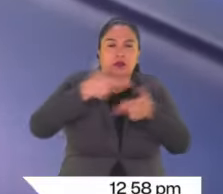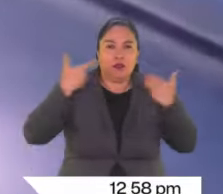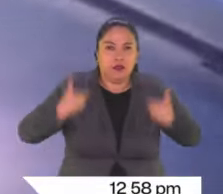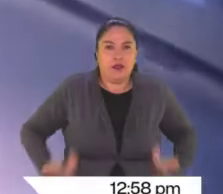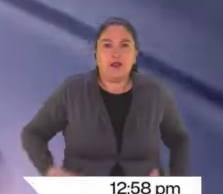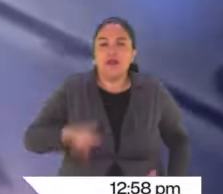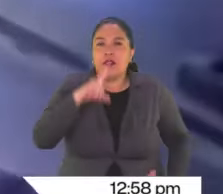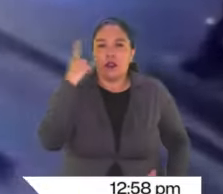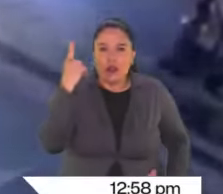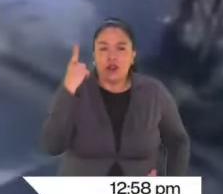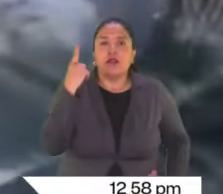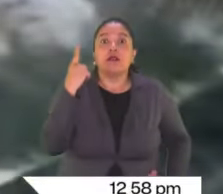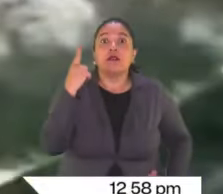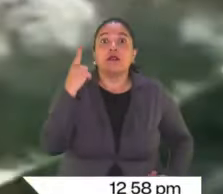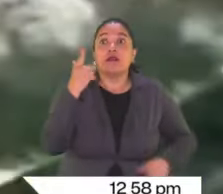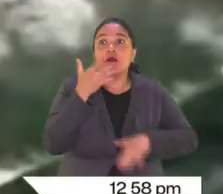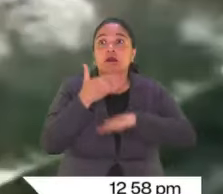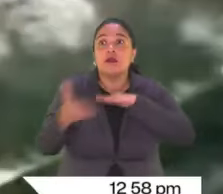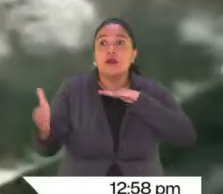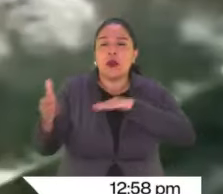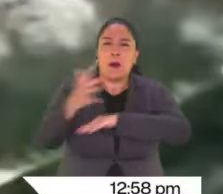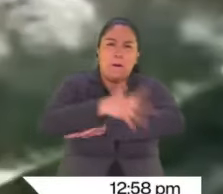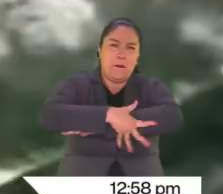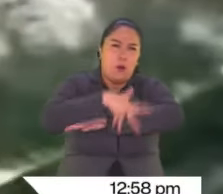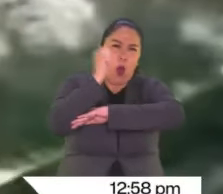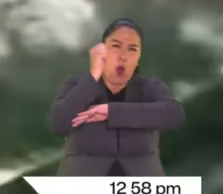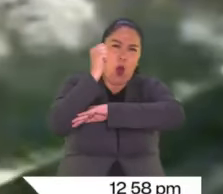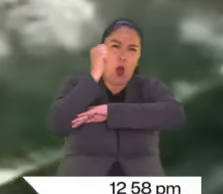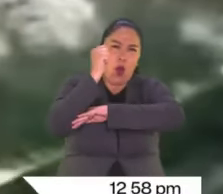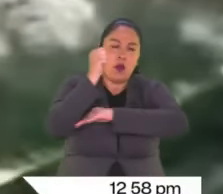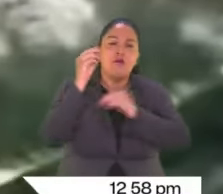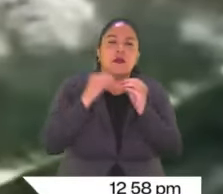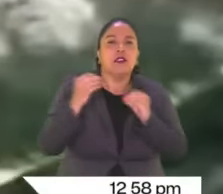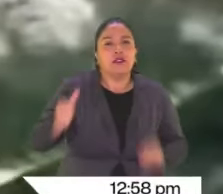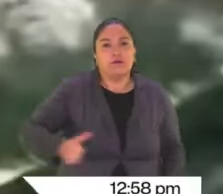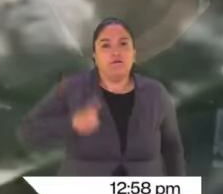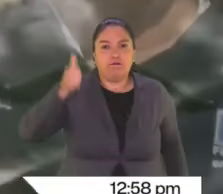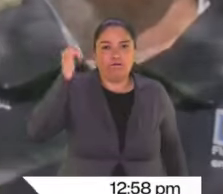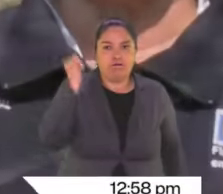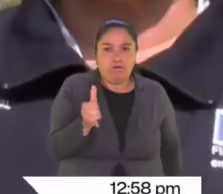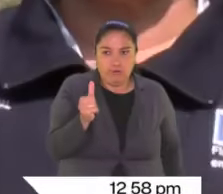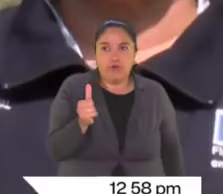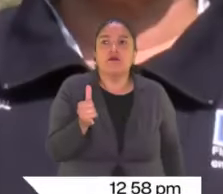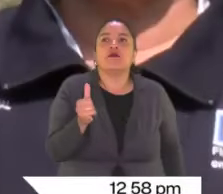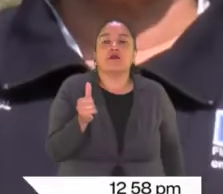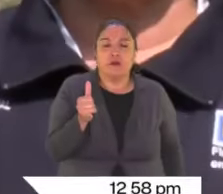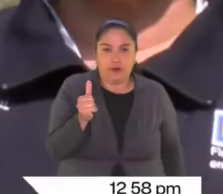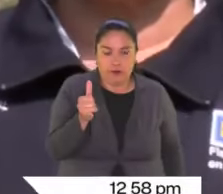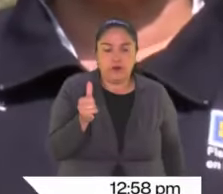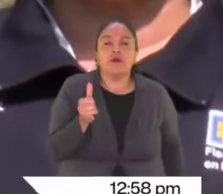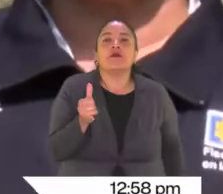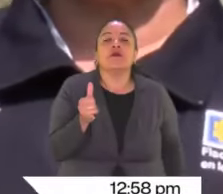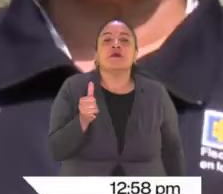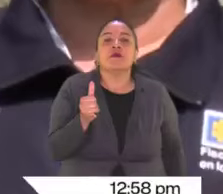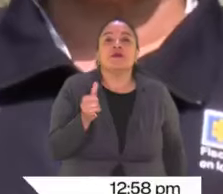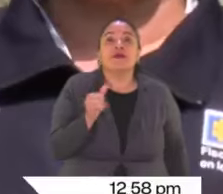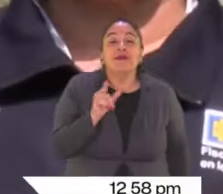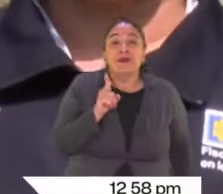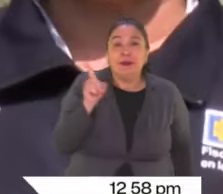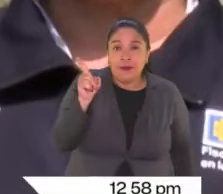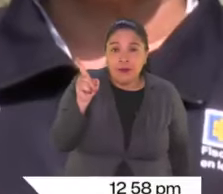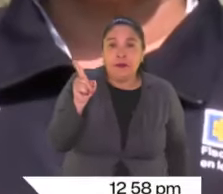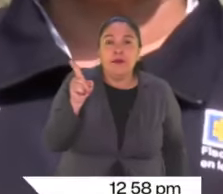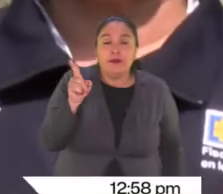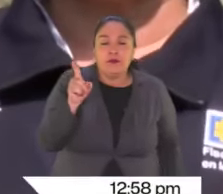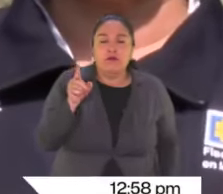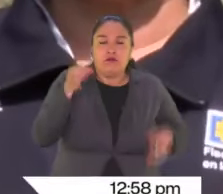esto, procedió a hurtarle sus pertenencias y abusarla sexualmente. Apelando a la actividad que este desarrolla